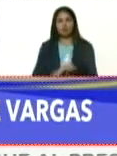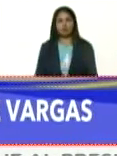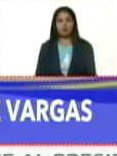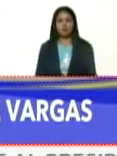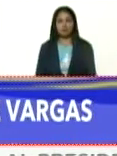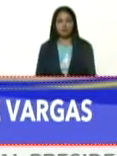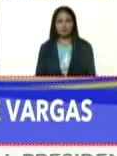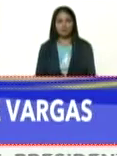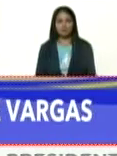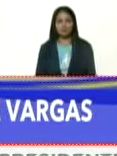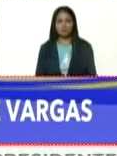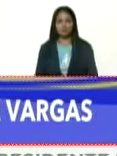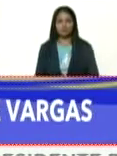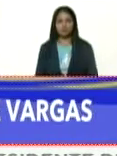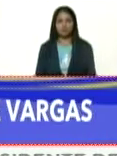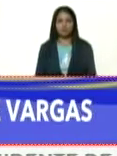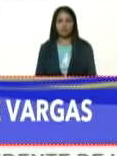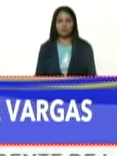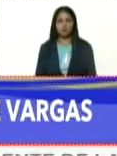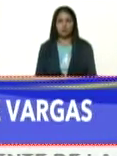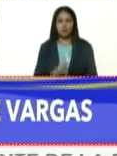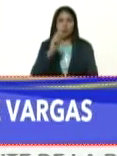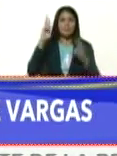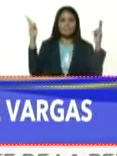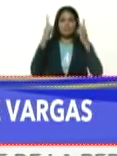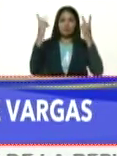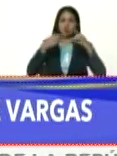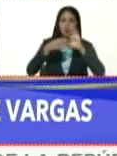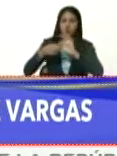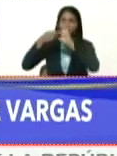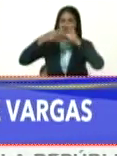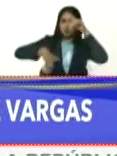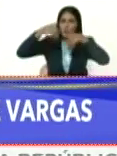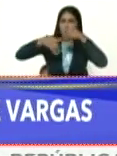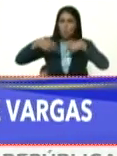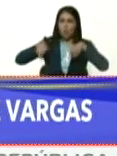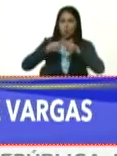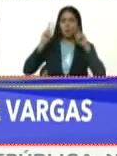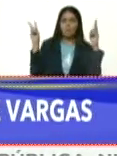una inmensa victoria con el voto.